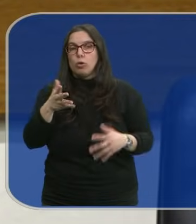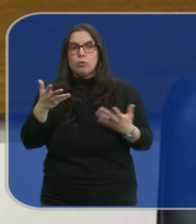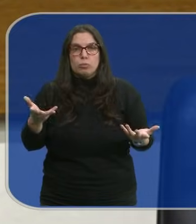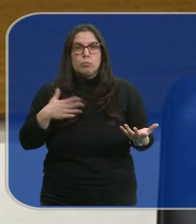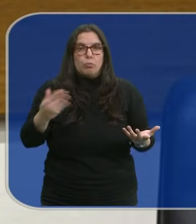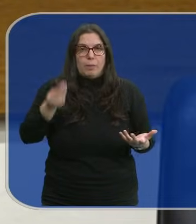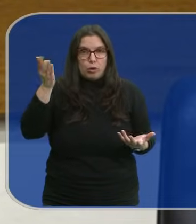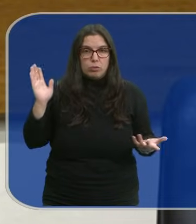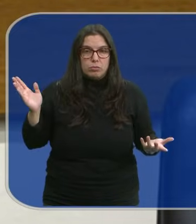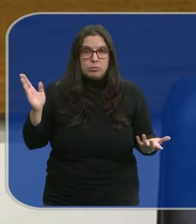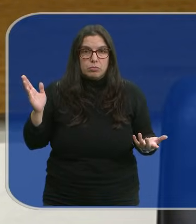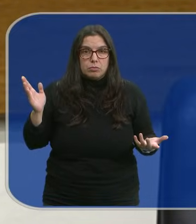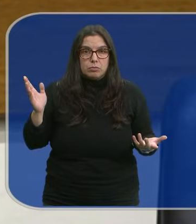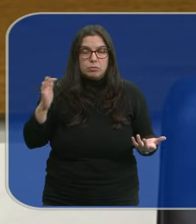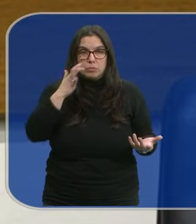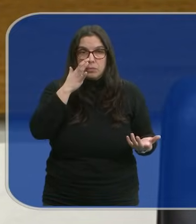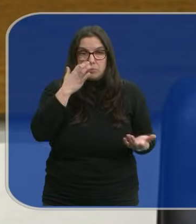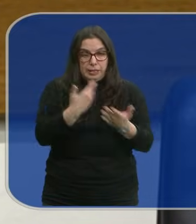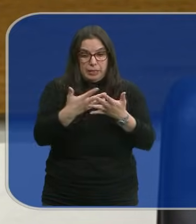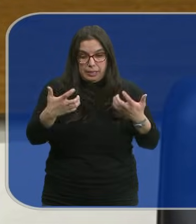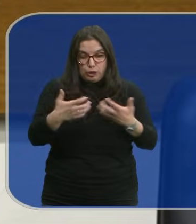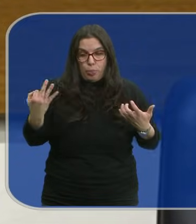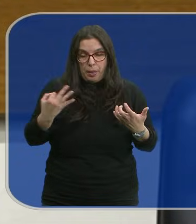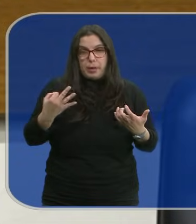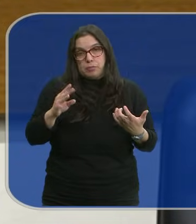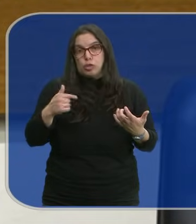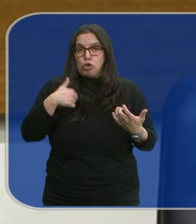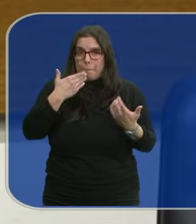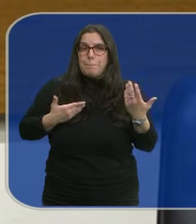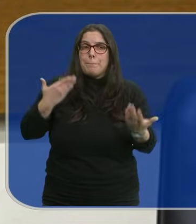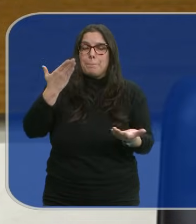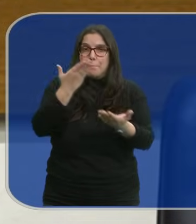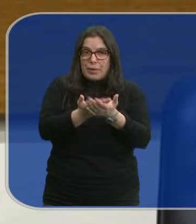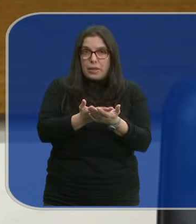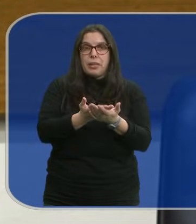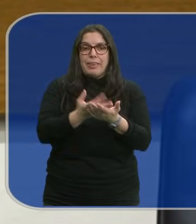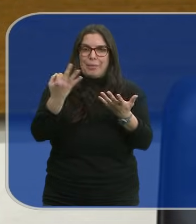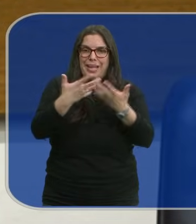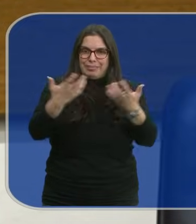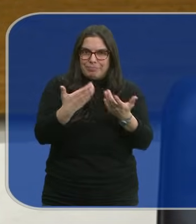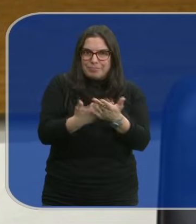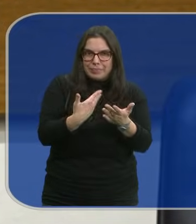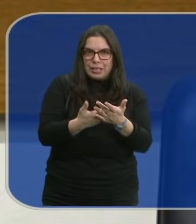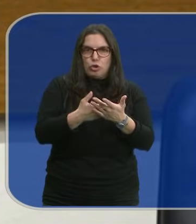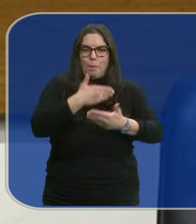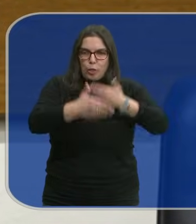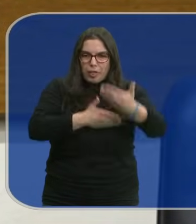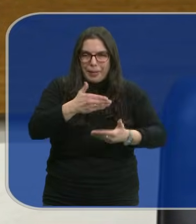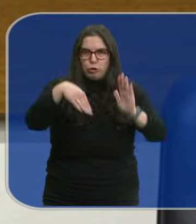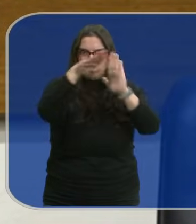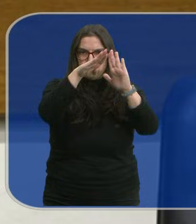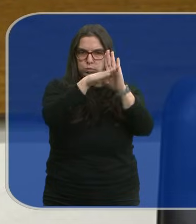es lógico. ¿Debería estar por escrito? Pues debería estar por escrito. De hecho, yo pedí, siendo director, que eso se dejase por escrito, que existiese un